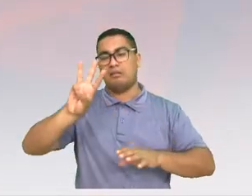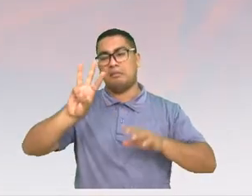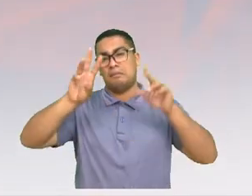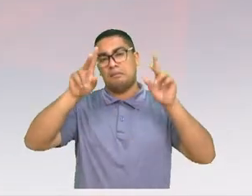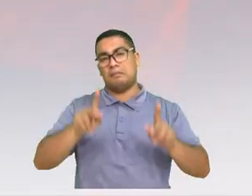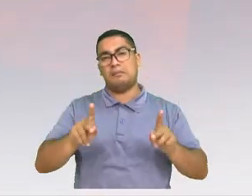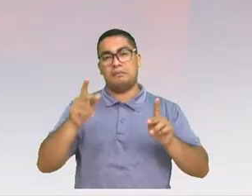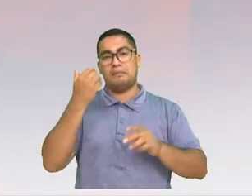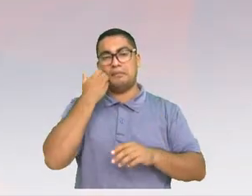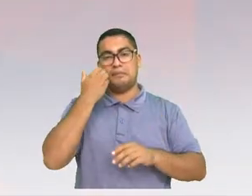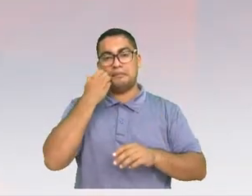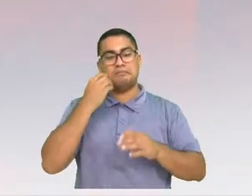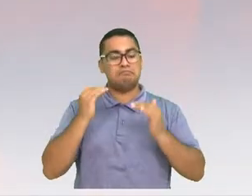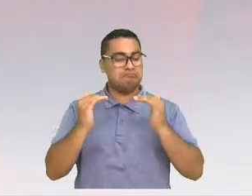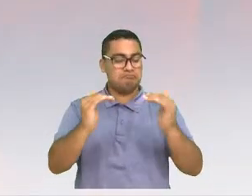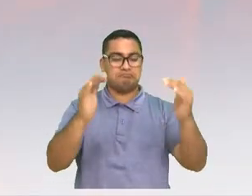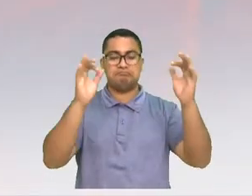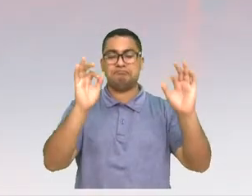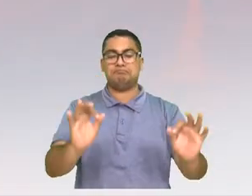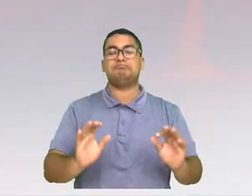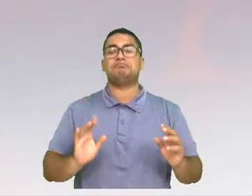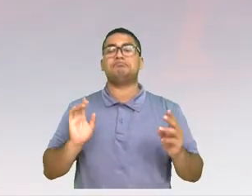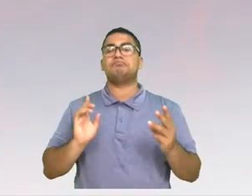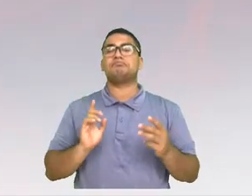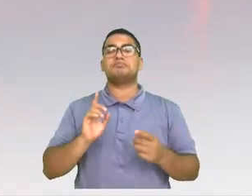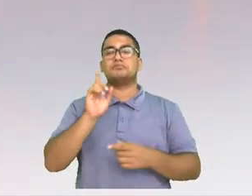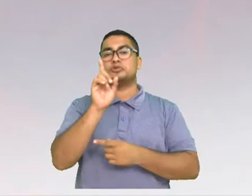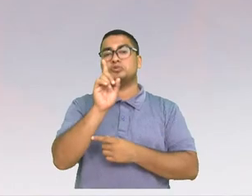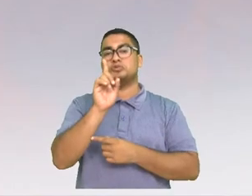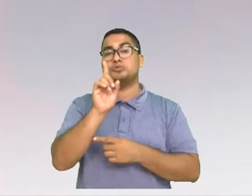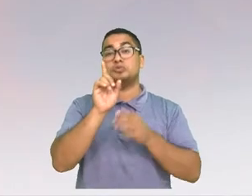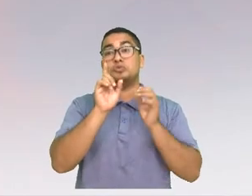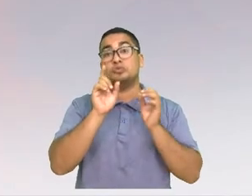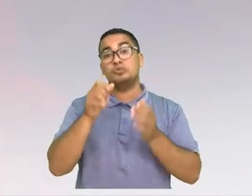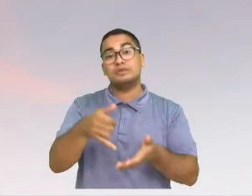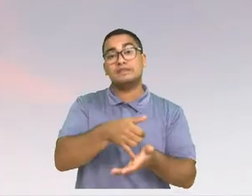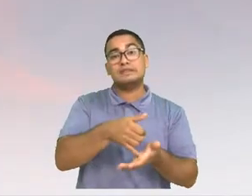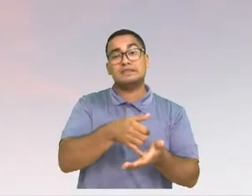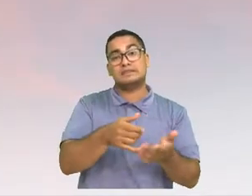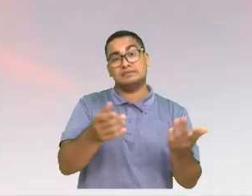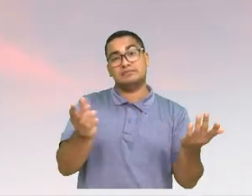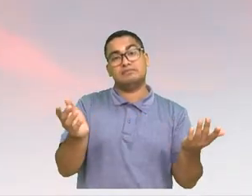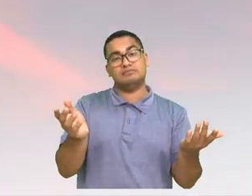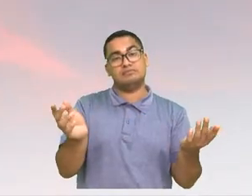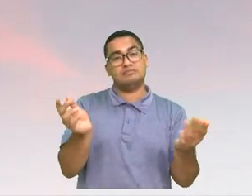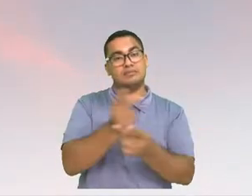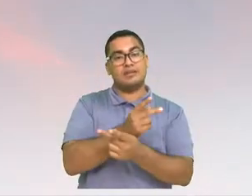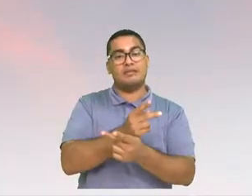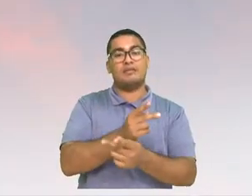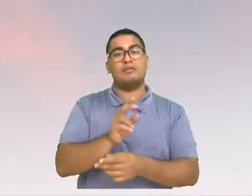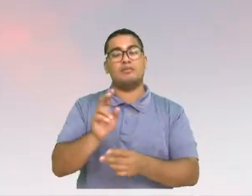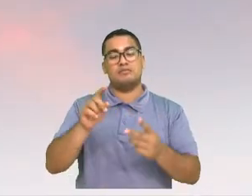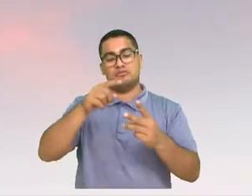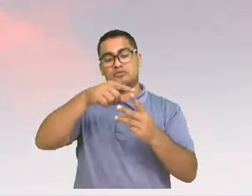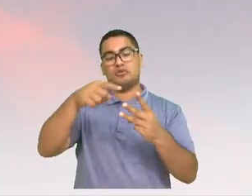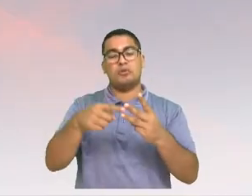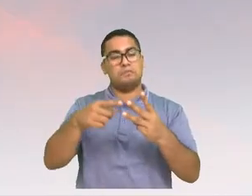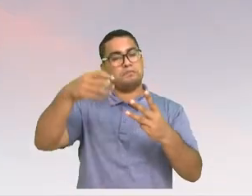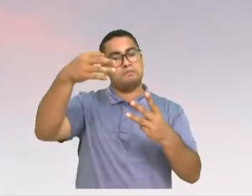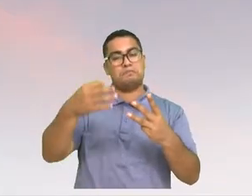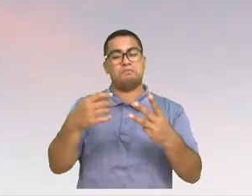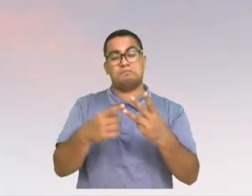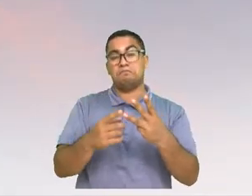importados, personas estables, una persona delicada, 2 personas estables, todos